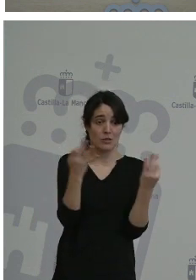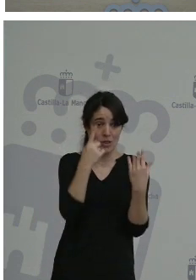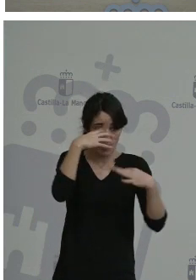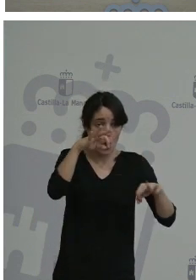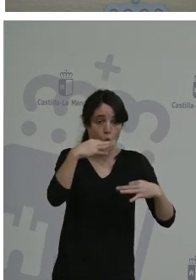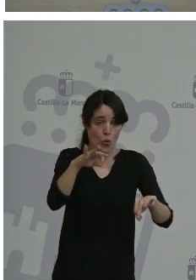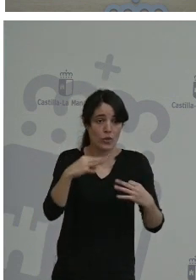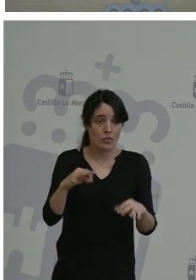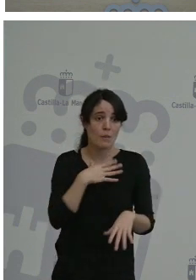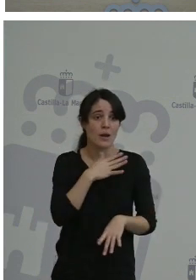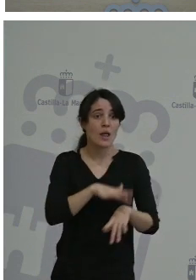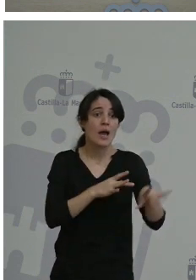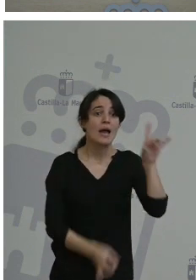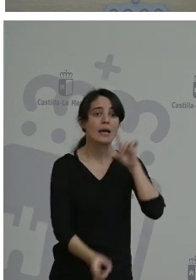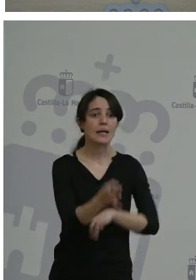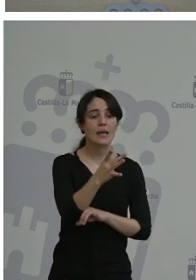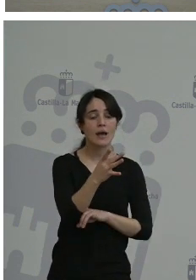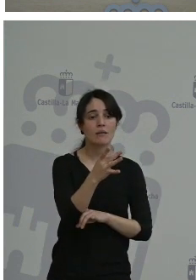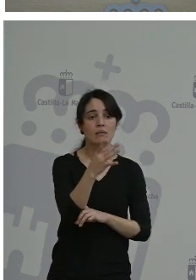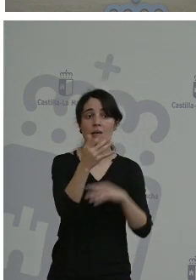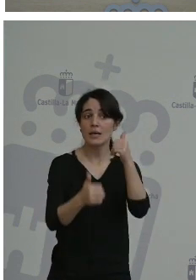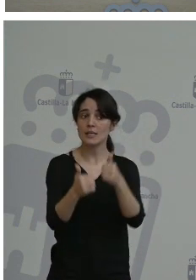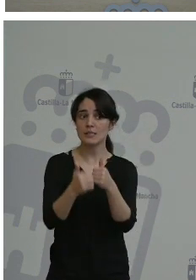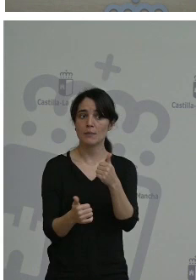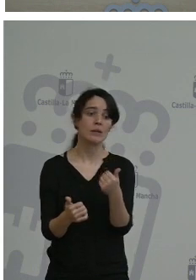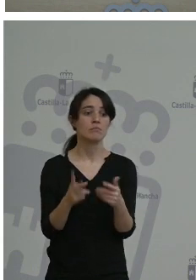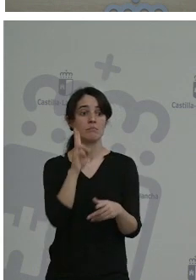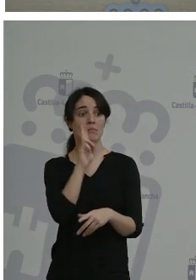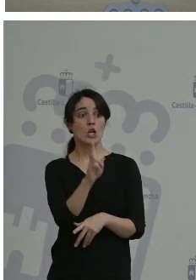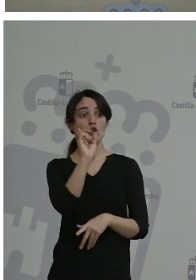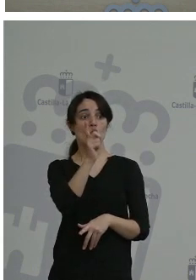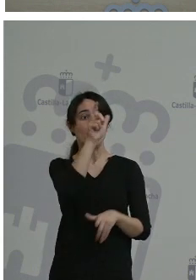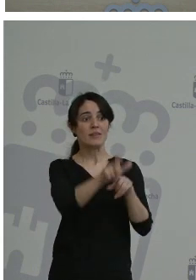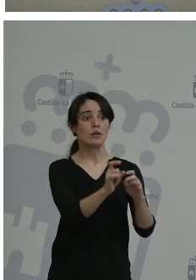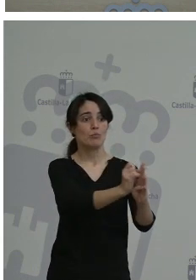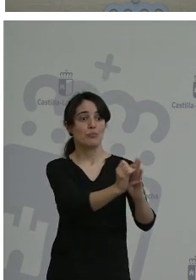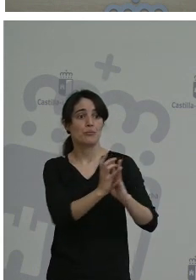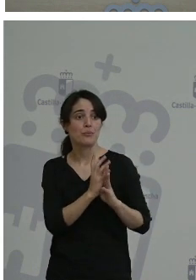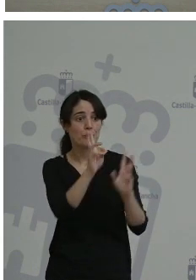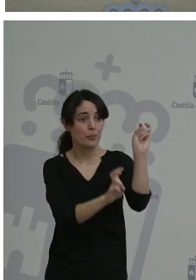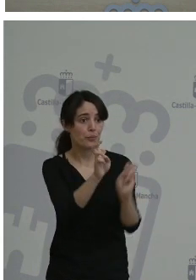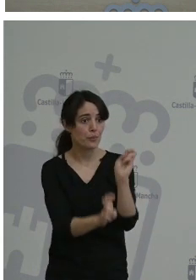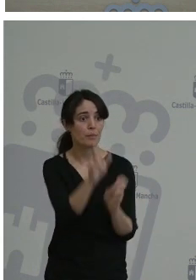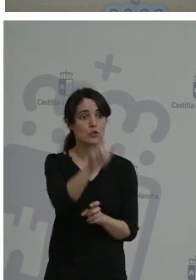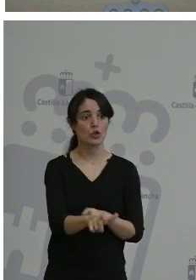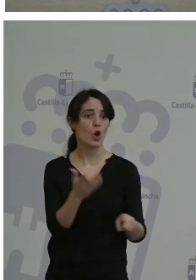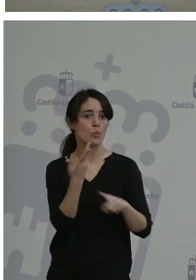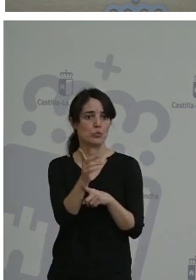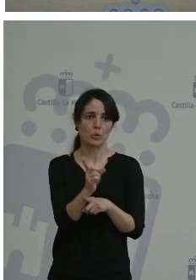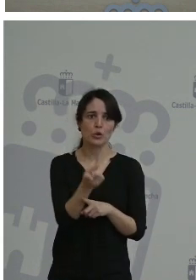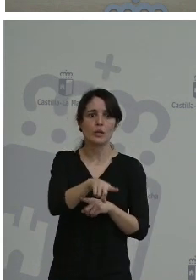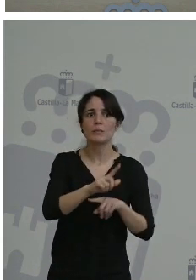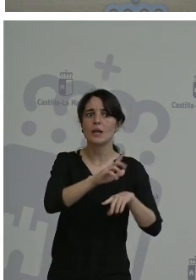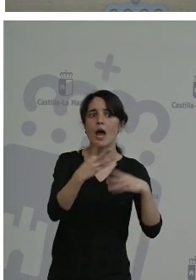de establecer la realización del examen, que no se van a encontrar únicamente con los opositores, sino con un número de personas también importante de familiares.